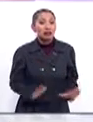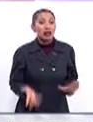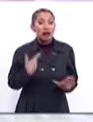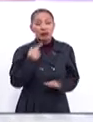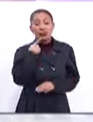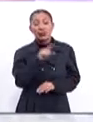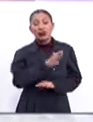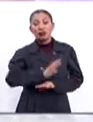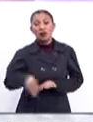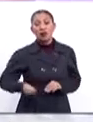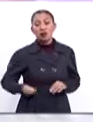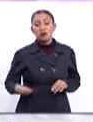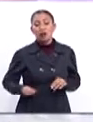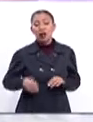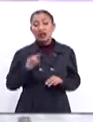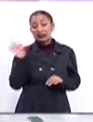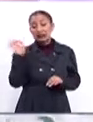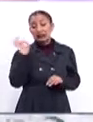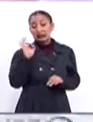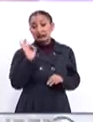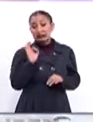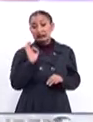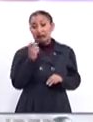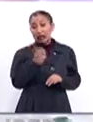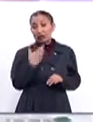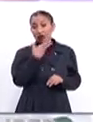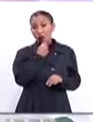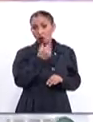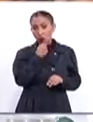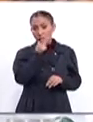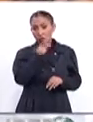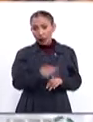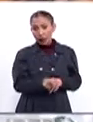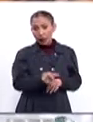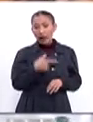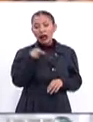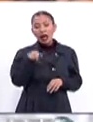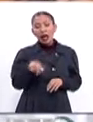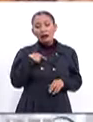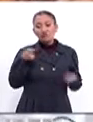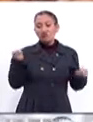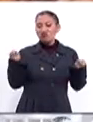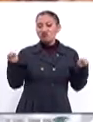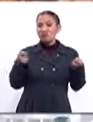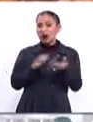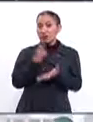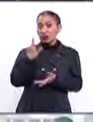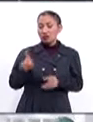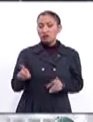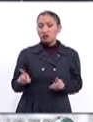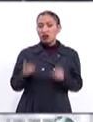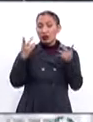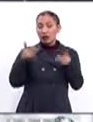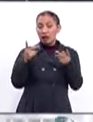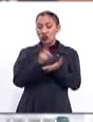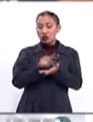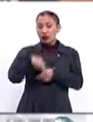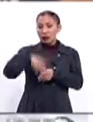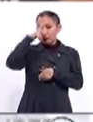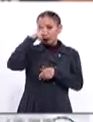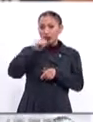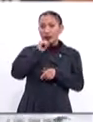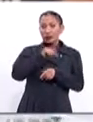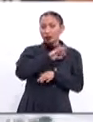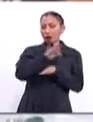sido declarado culpable, pero se presume que este criminal fue quien movió gran parte de la droga, no solamente en